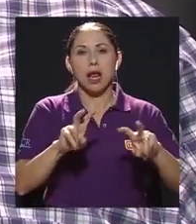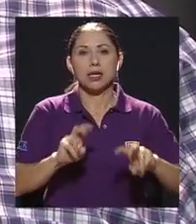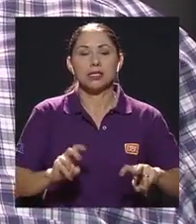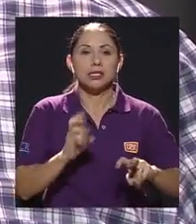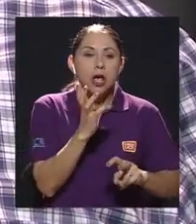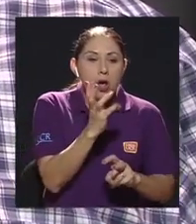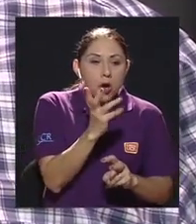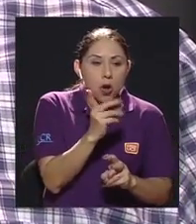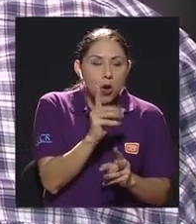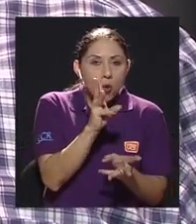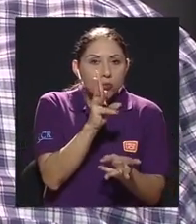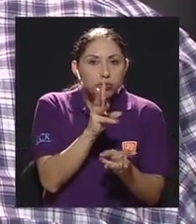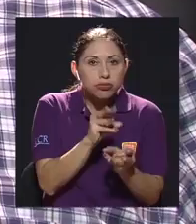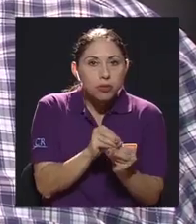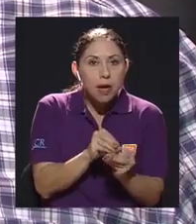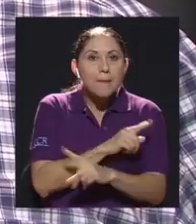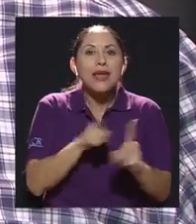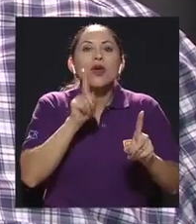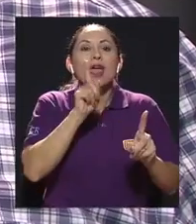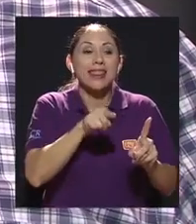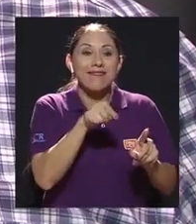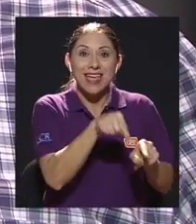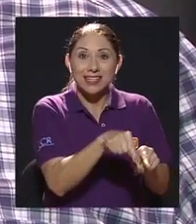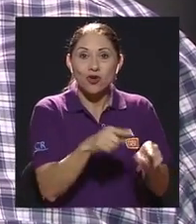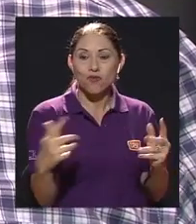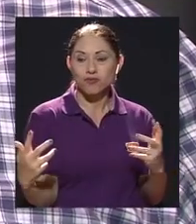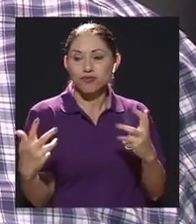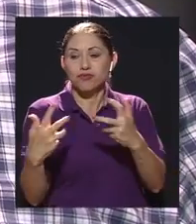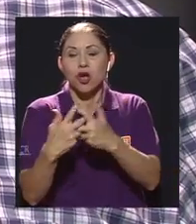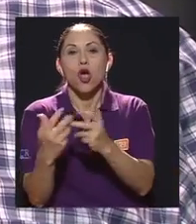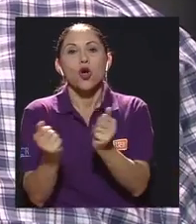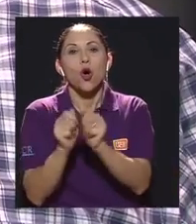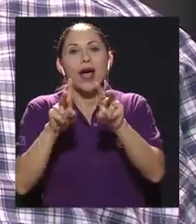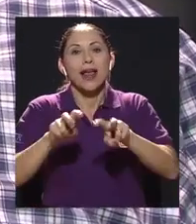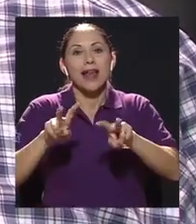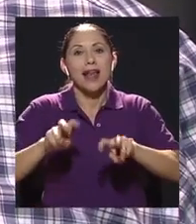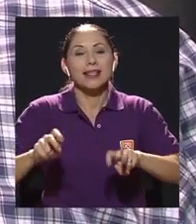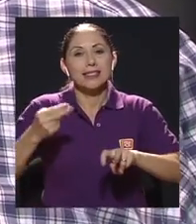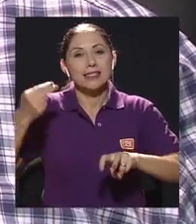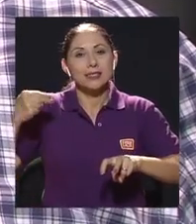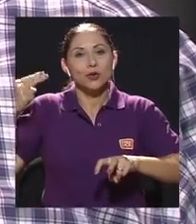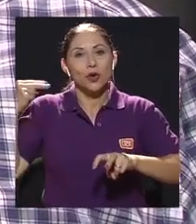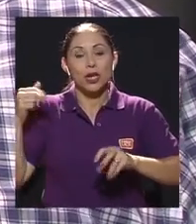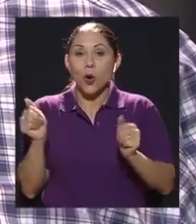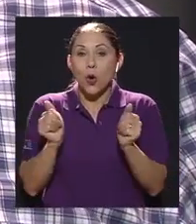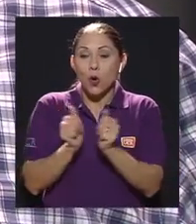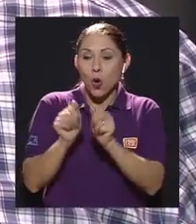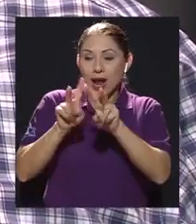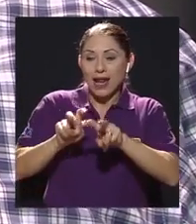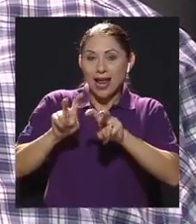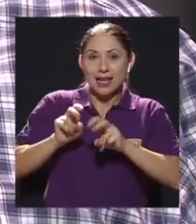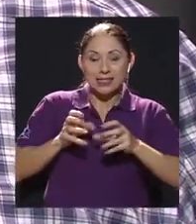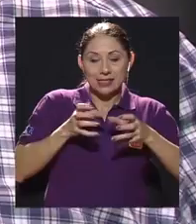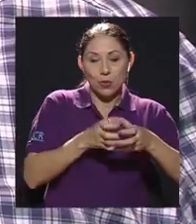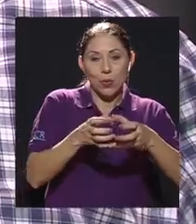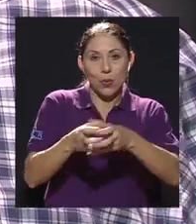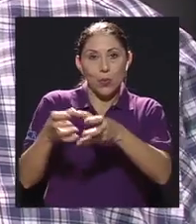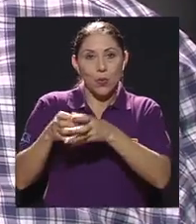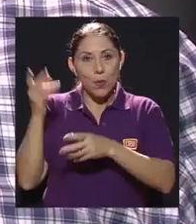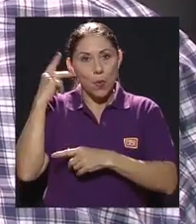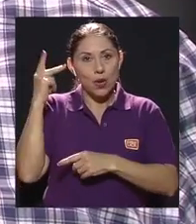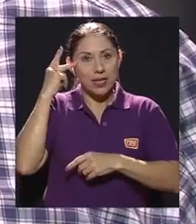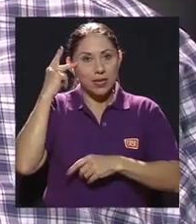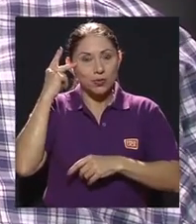ser complementado con el análisis histórico, con el análisis de los agentes, de los actores políticos y de la